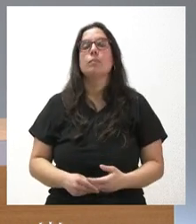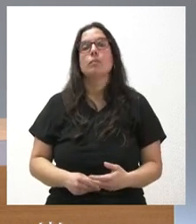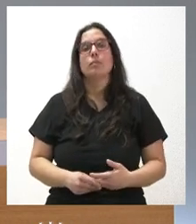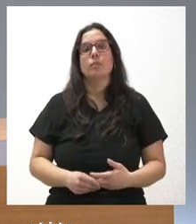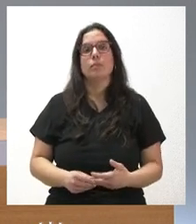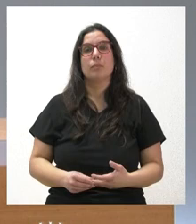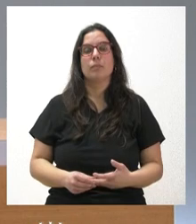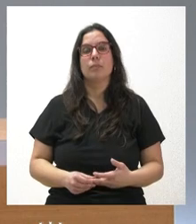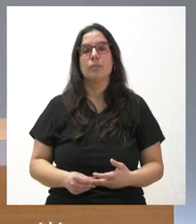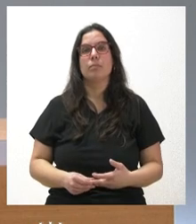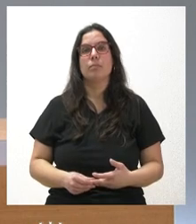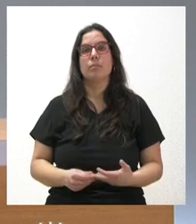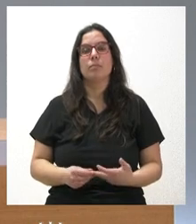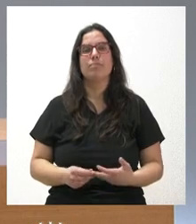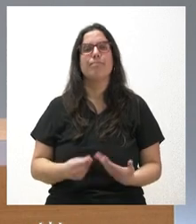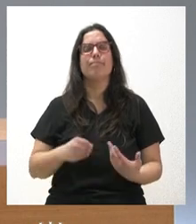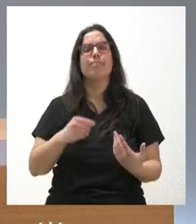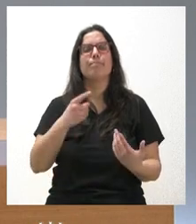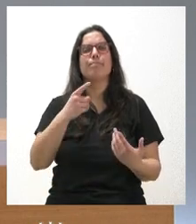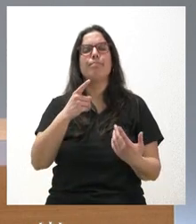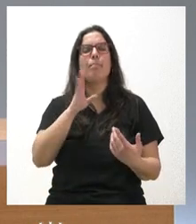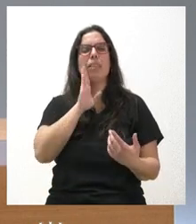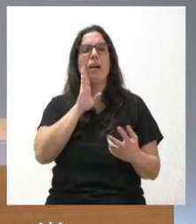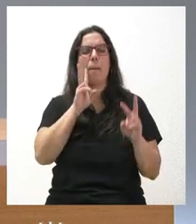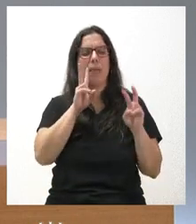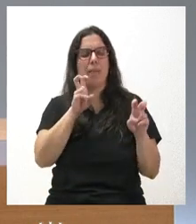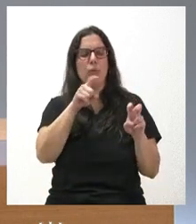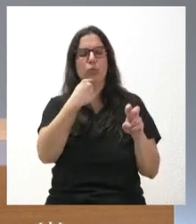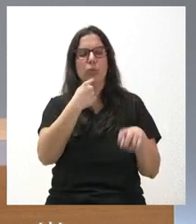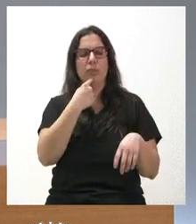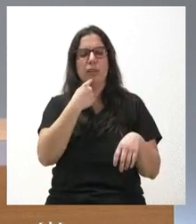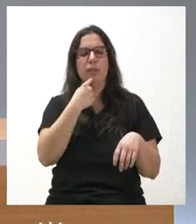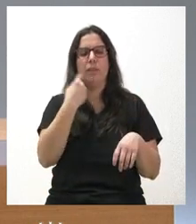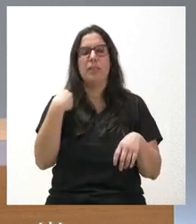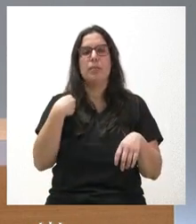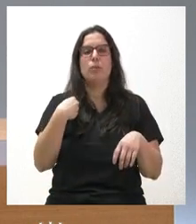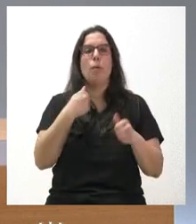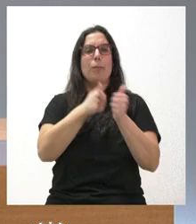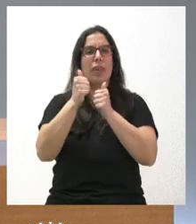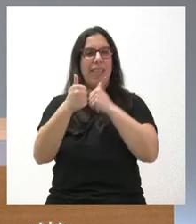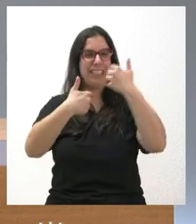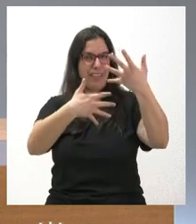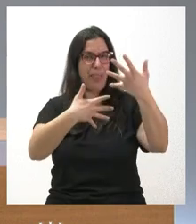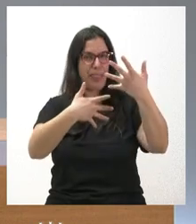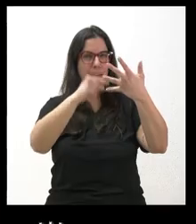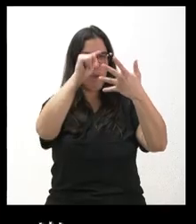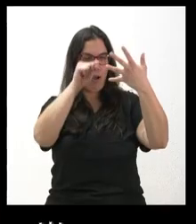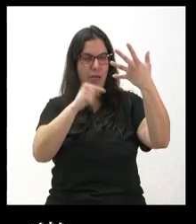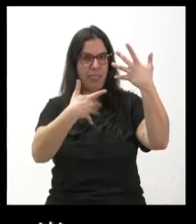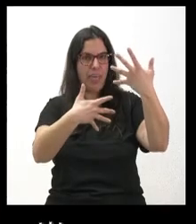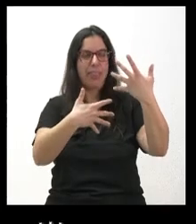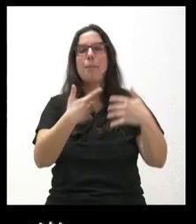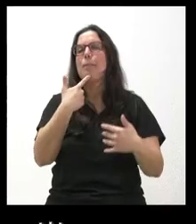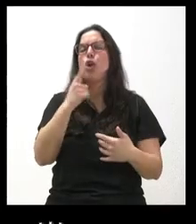posible sí volviendo a la primera parte de su intervención en las 10 prioridades que nos comentan no ha mencionado nada de un plan